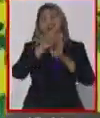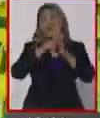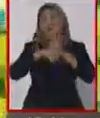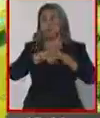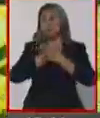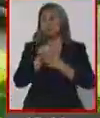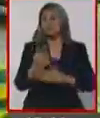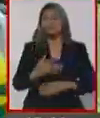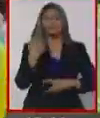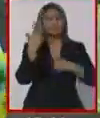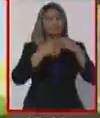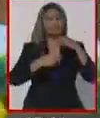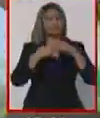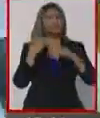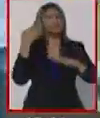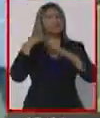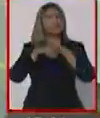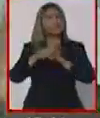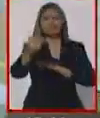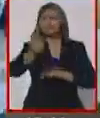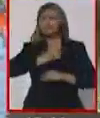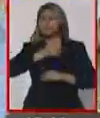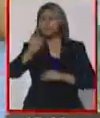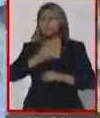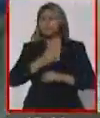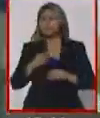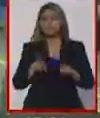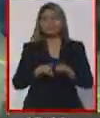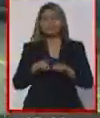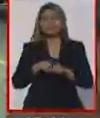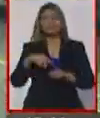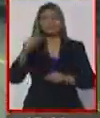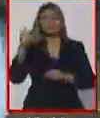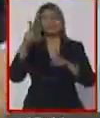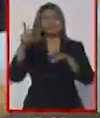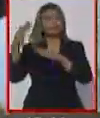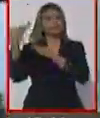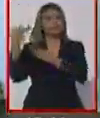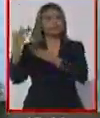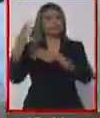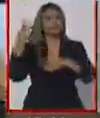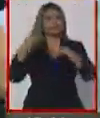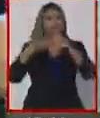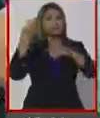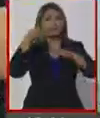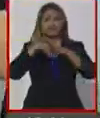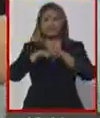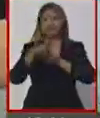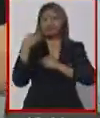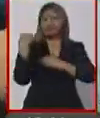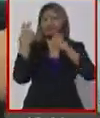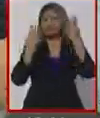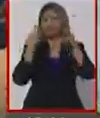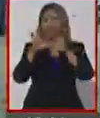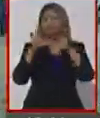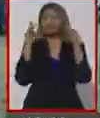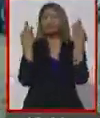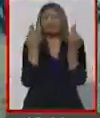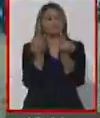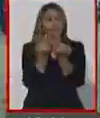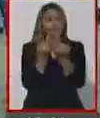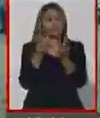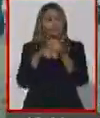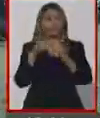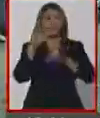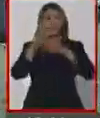día. Es un problema entrar y salir. Y me imagino que para la gente de Santa Cruz también es un problema poder venir a visitar a su familia. Luego